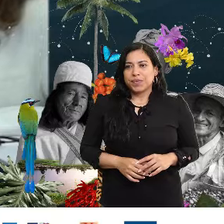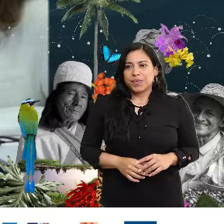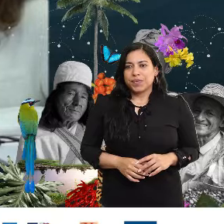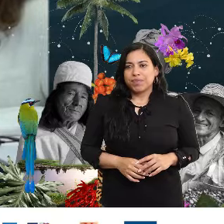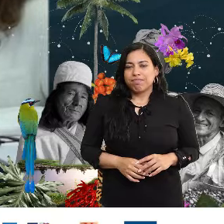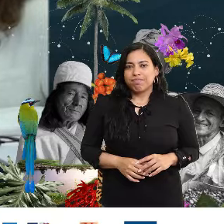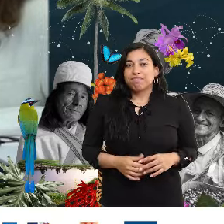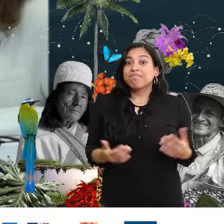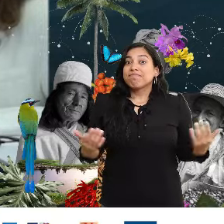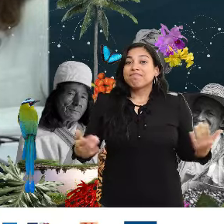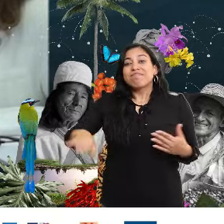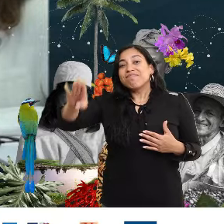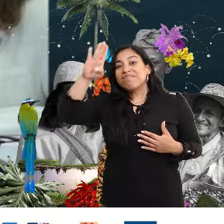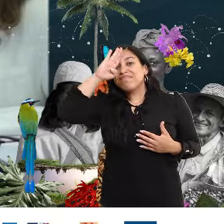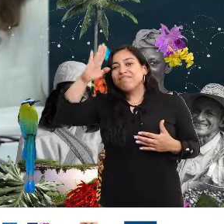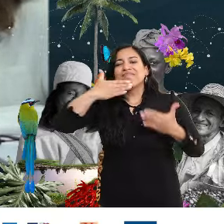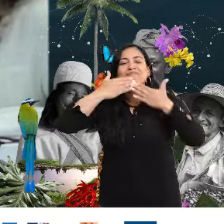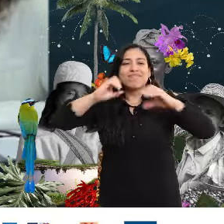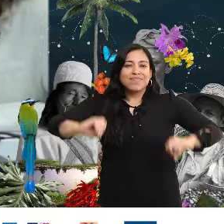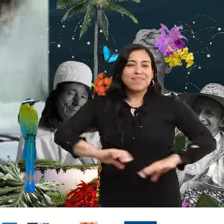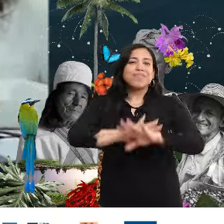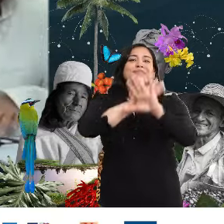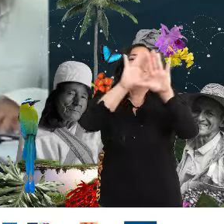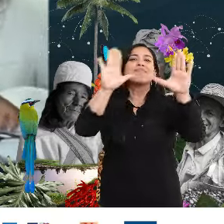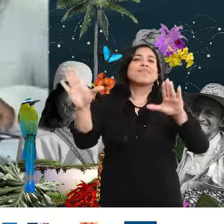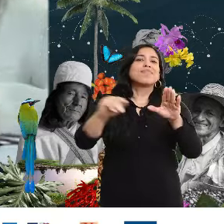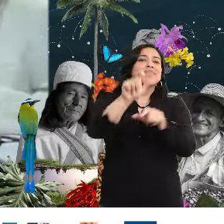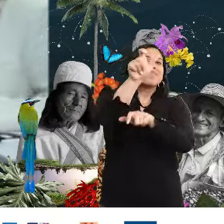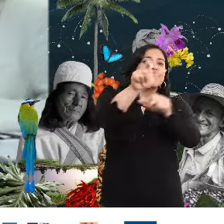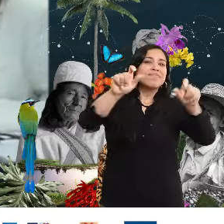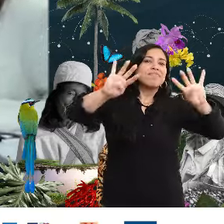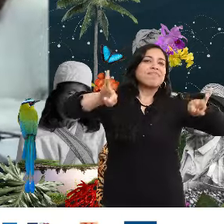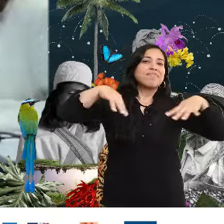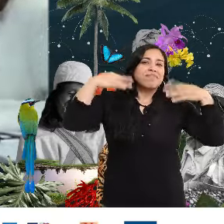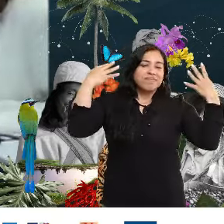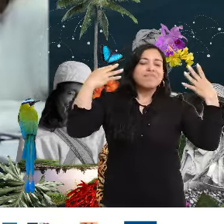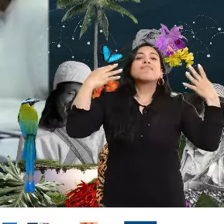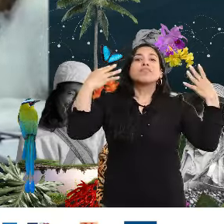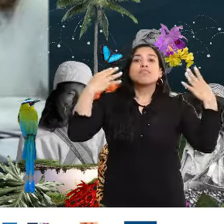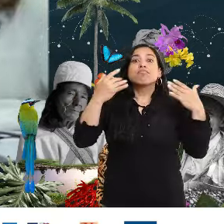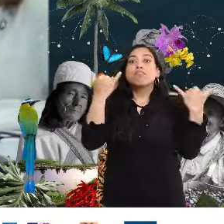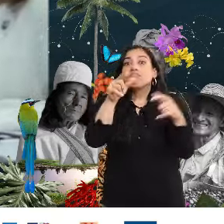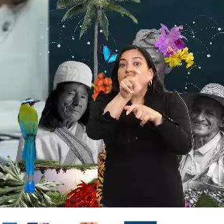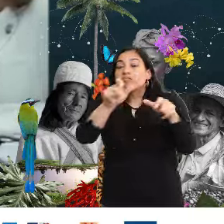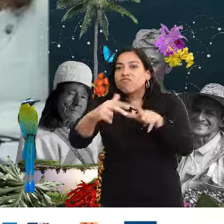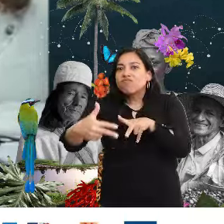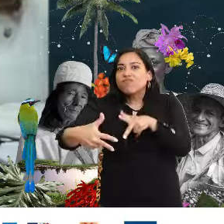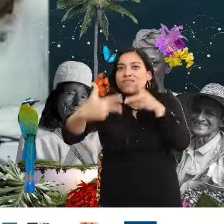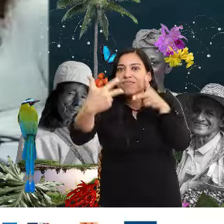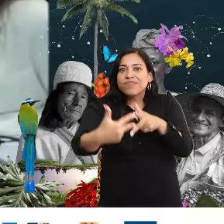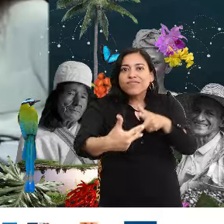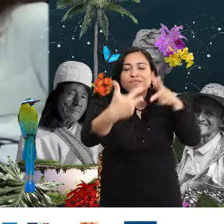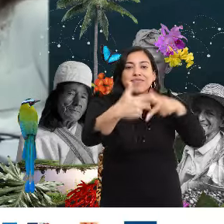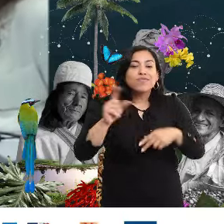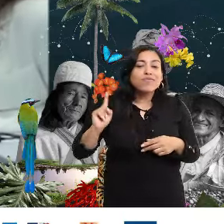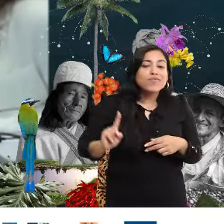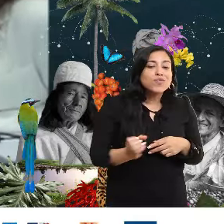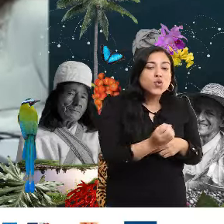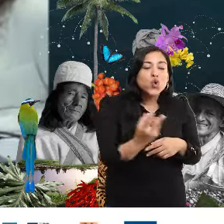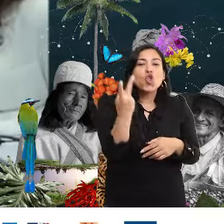Bueno, buenos días para todos y todas y todos los que se han venido conectando a los 12